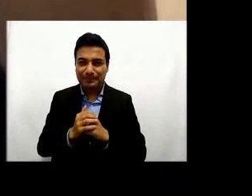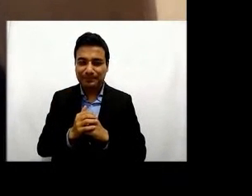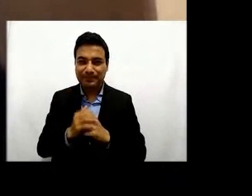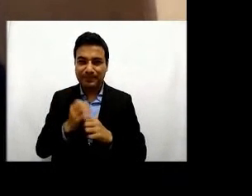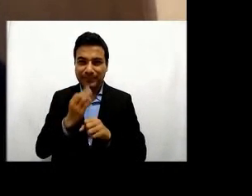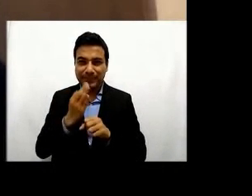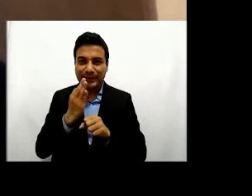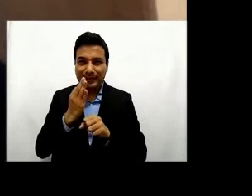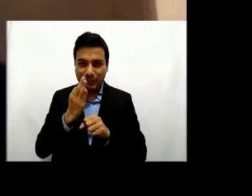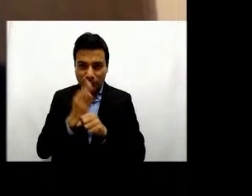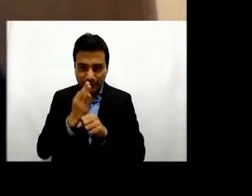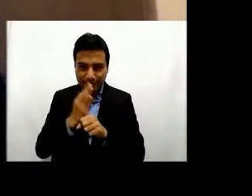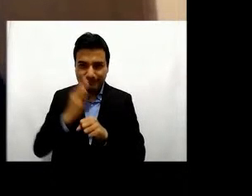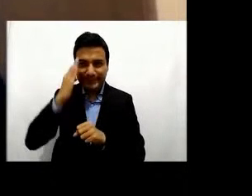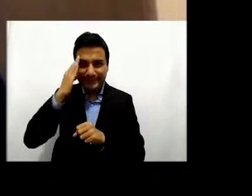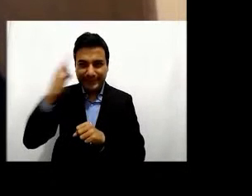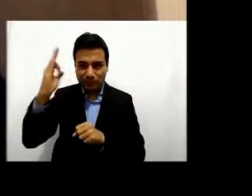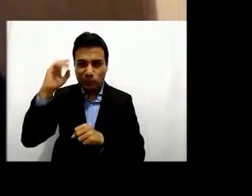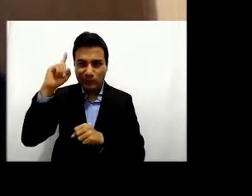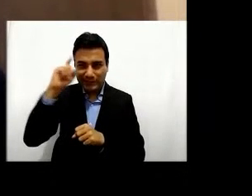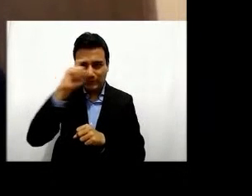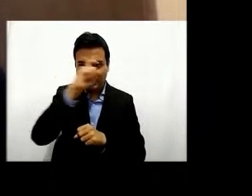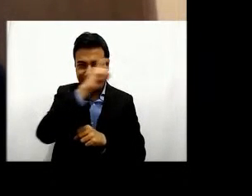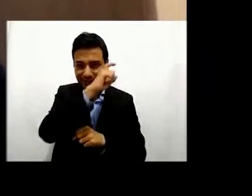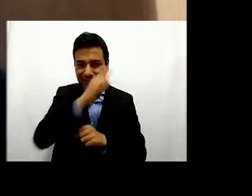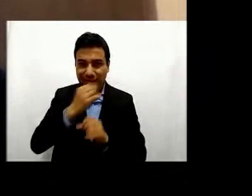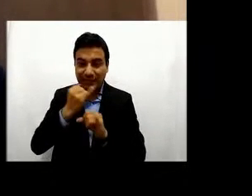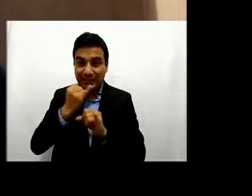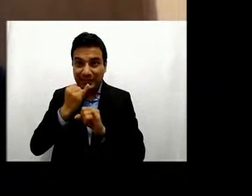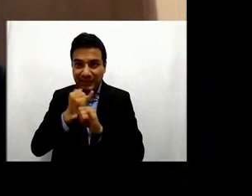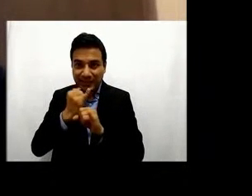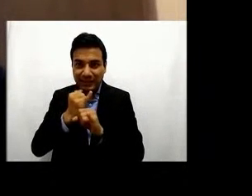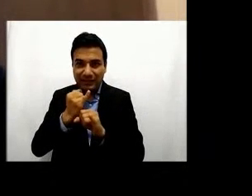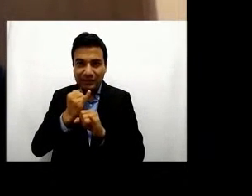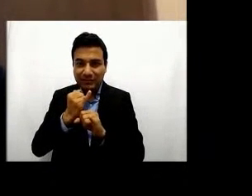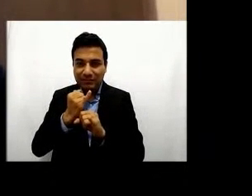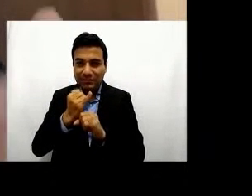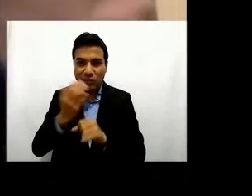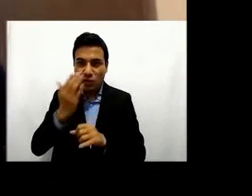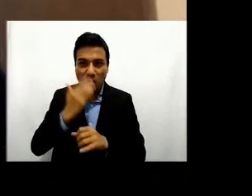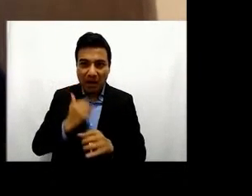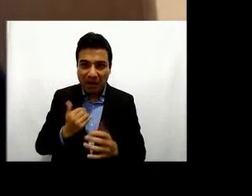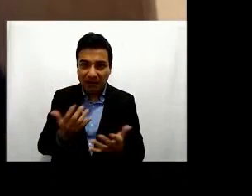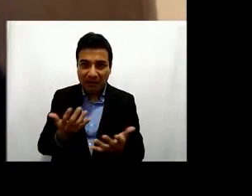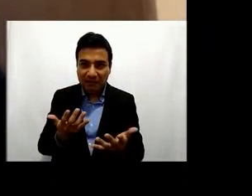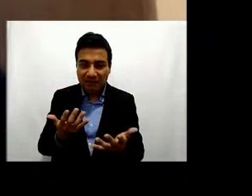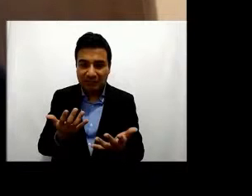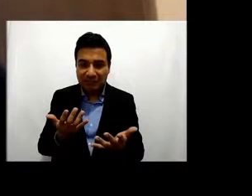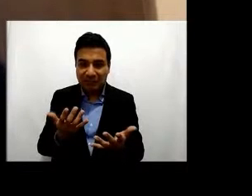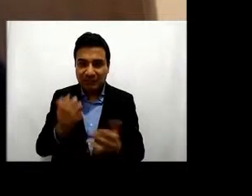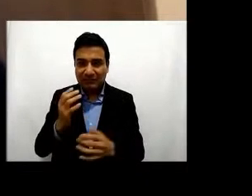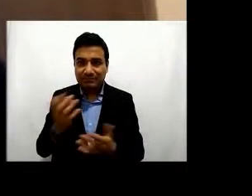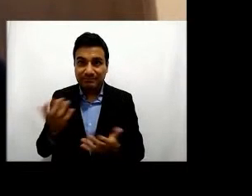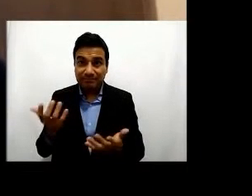de complicaciones de acceso al internet, de una desigualdad tecnológica tan